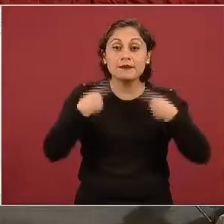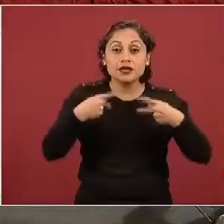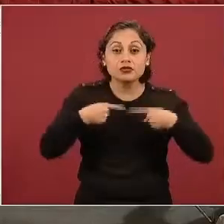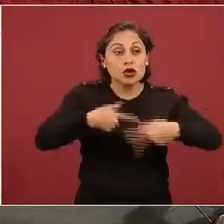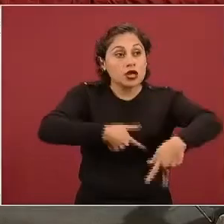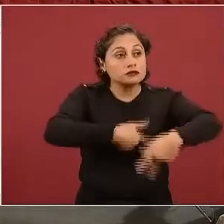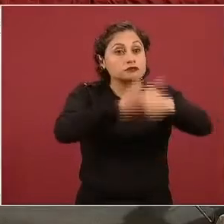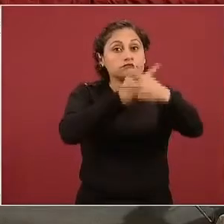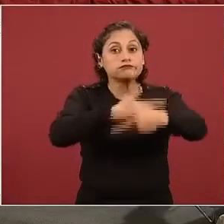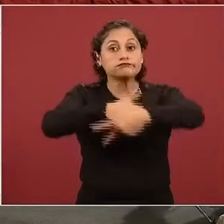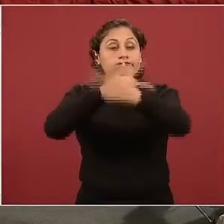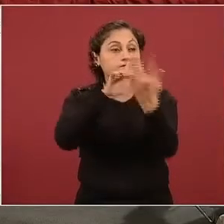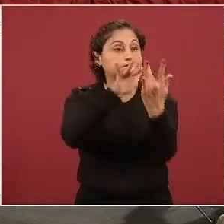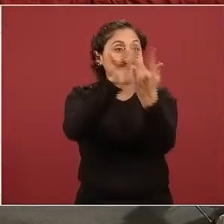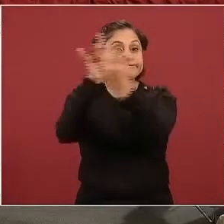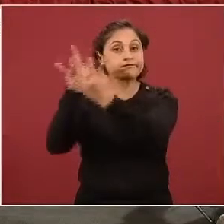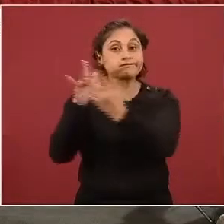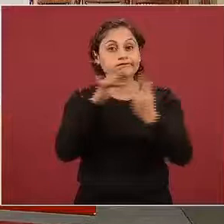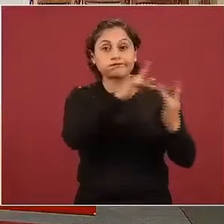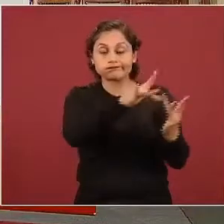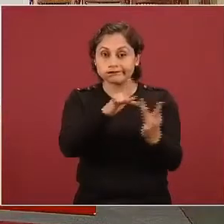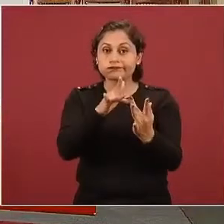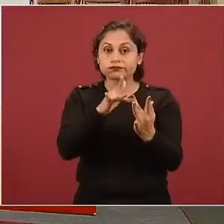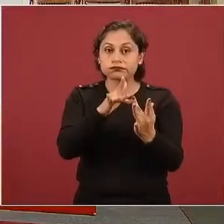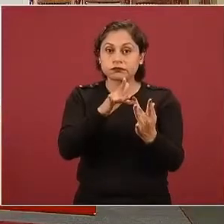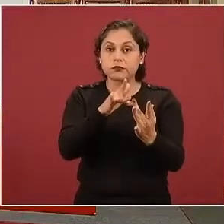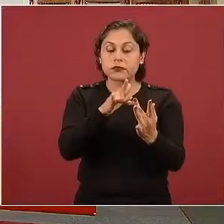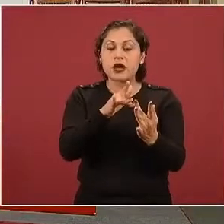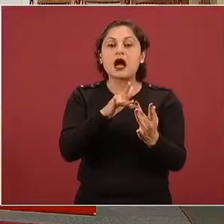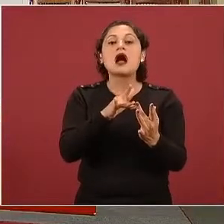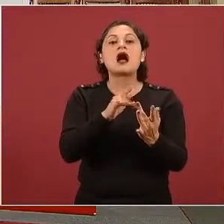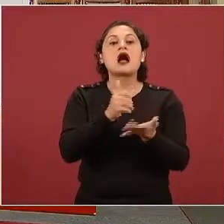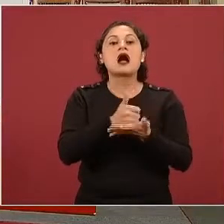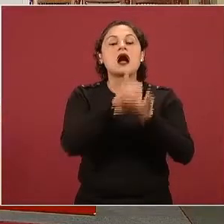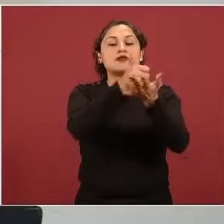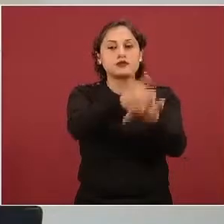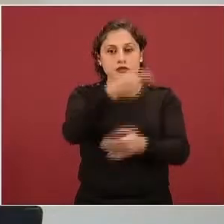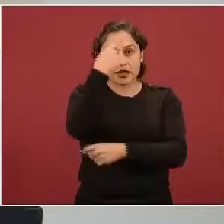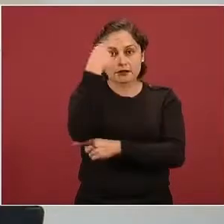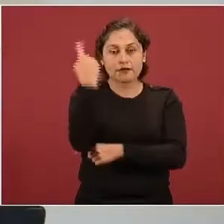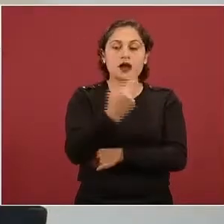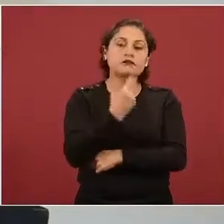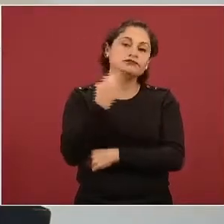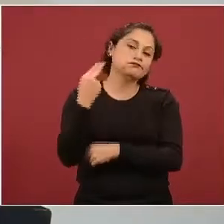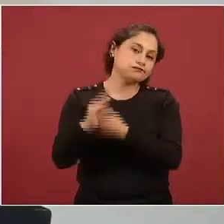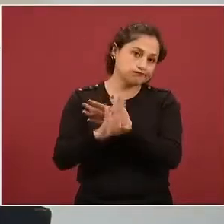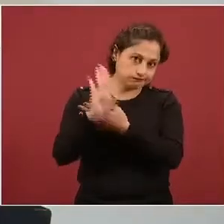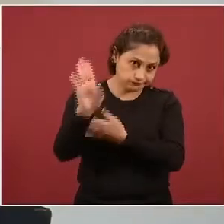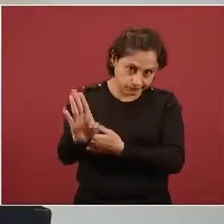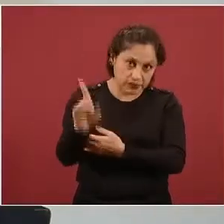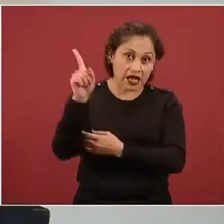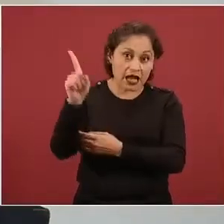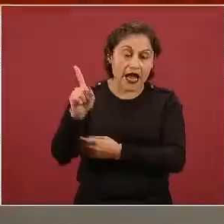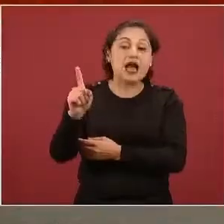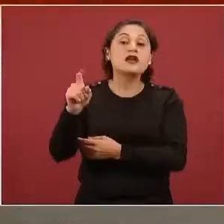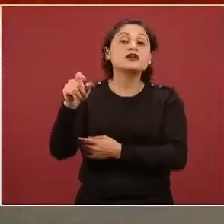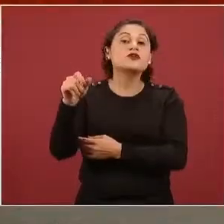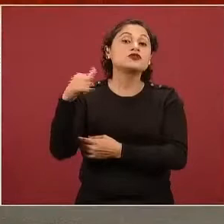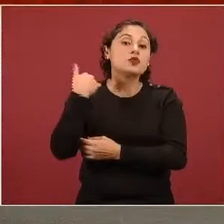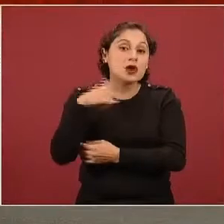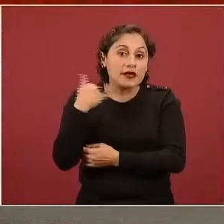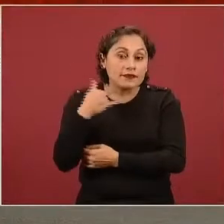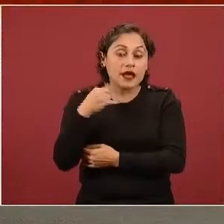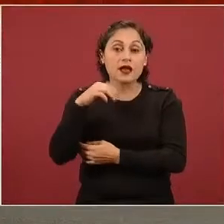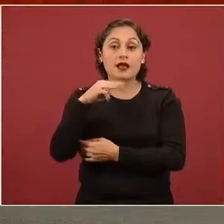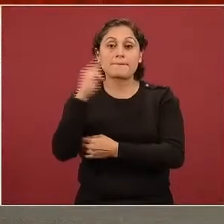tenemos experiencia al día de hoy en la prevención del suicidio en Yucatán, por ejemplo, y en Milpalta. Tecnologías que